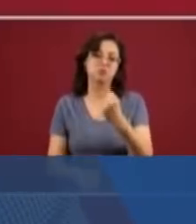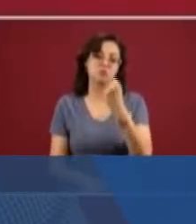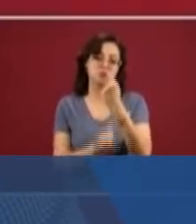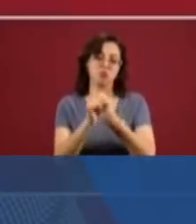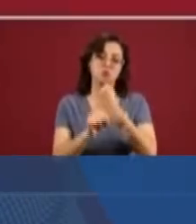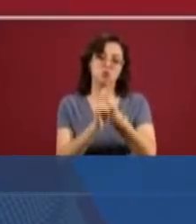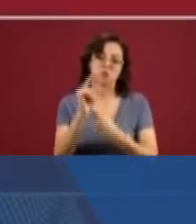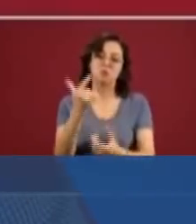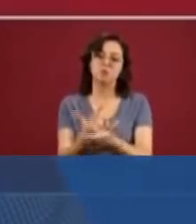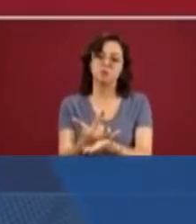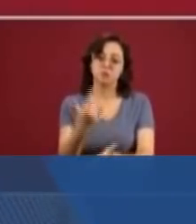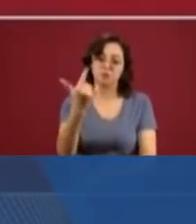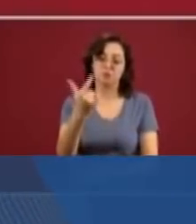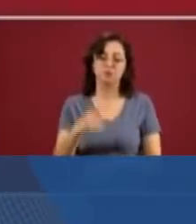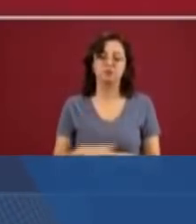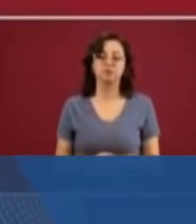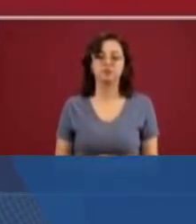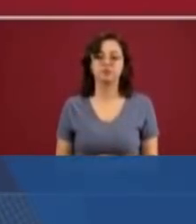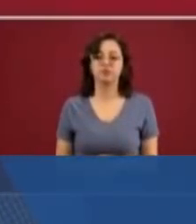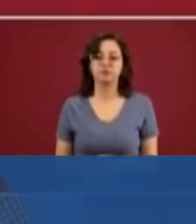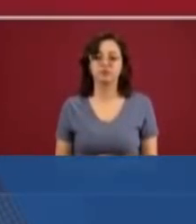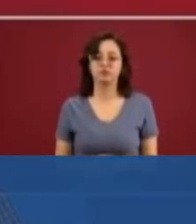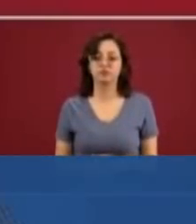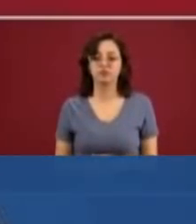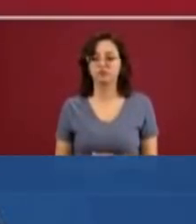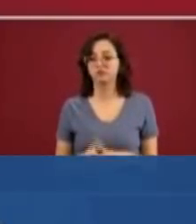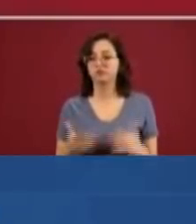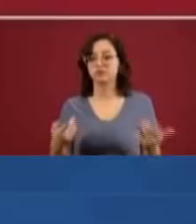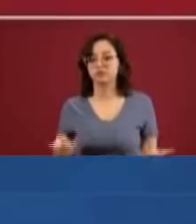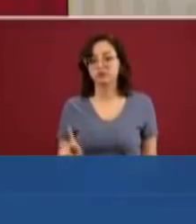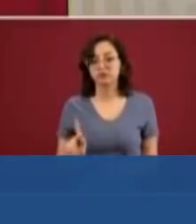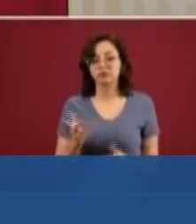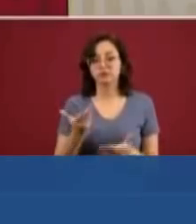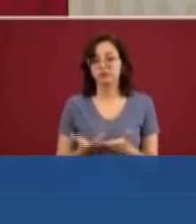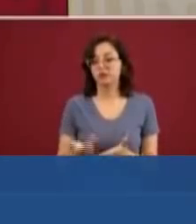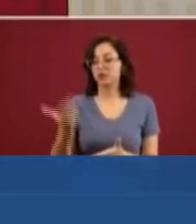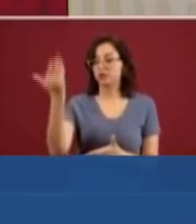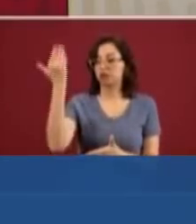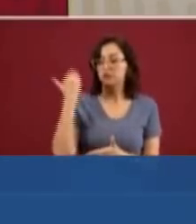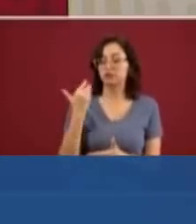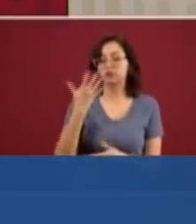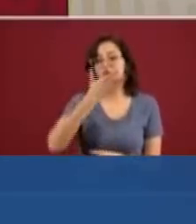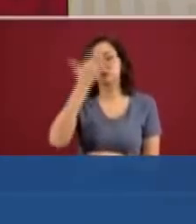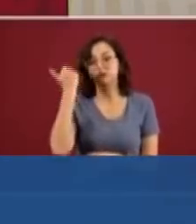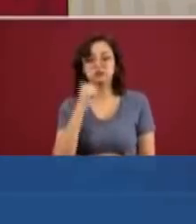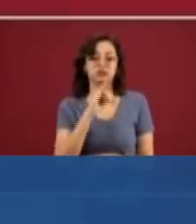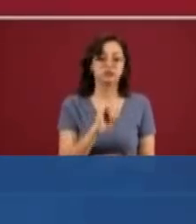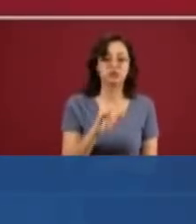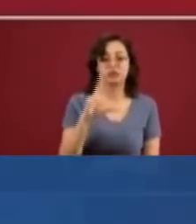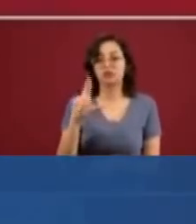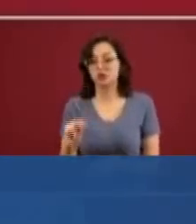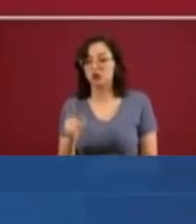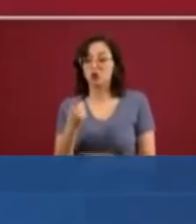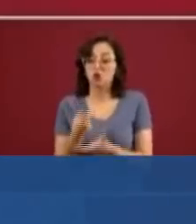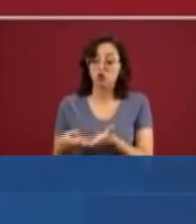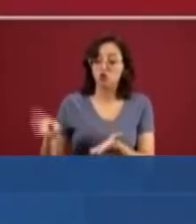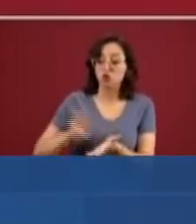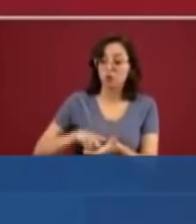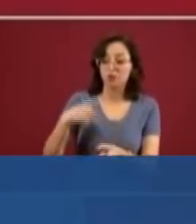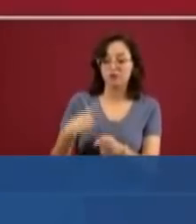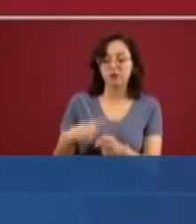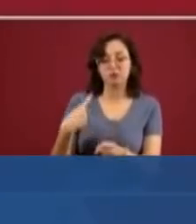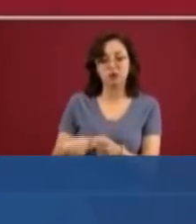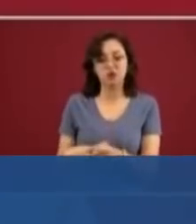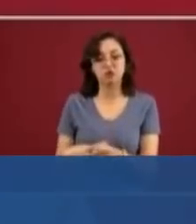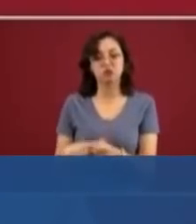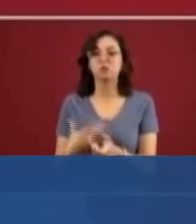de complicaciones, ¿no? Lo que no se sabía, como comentaba al inicio, de estas personas es si tenían o no alguna comorbilidad. No todos los